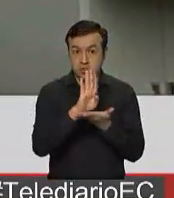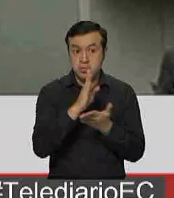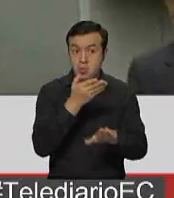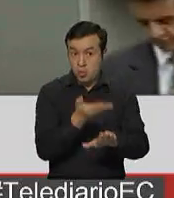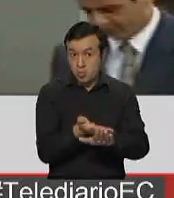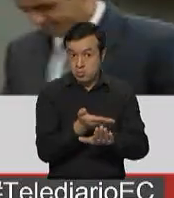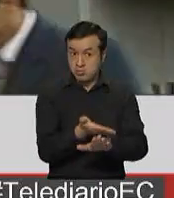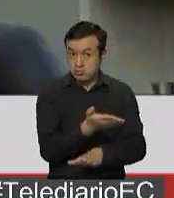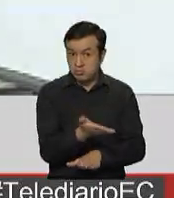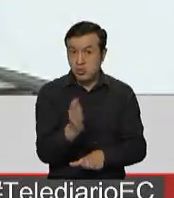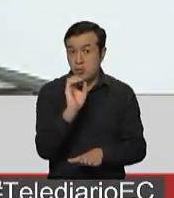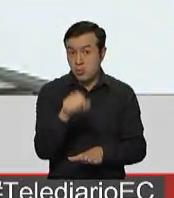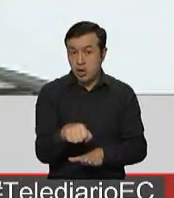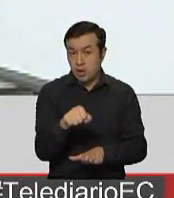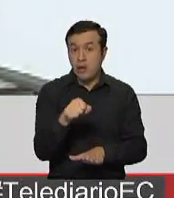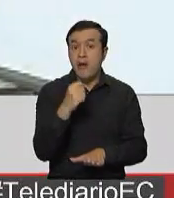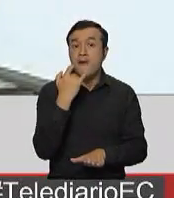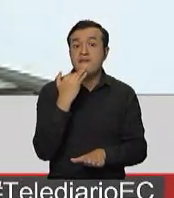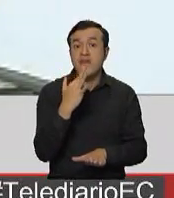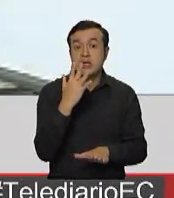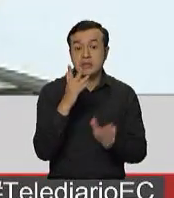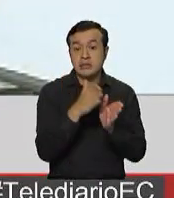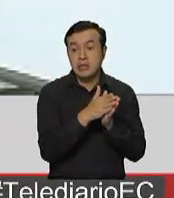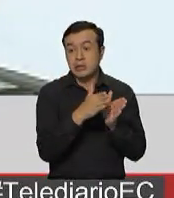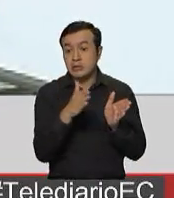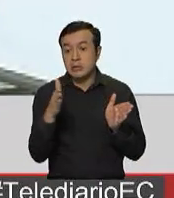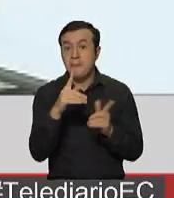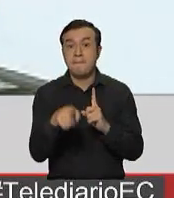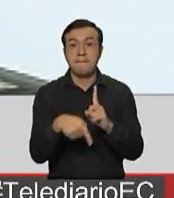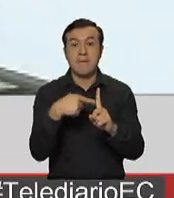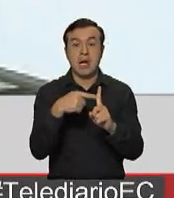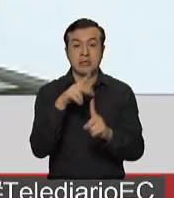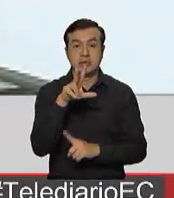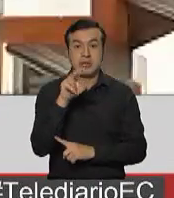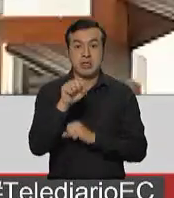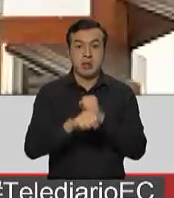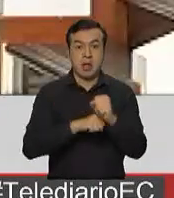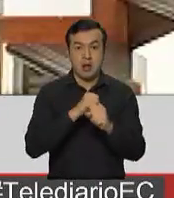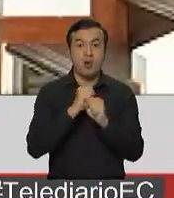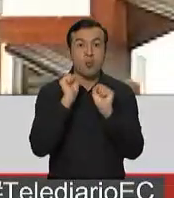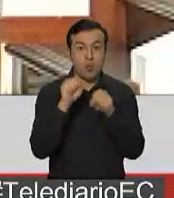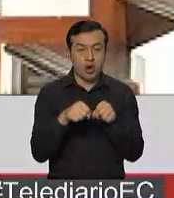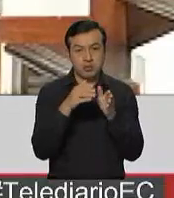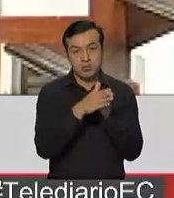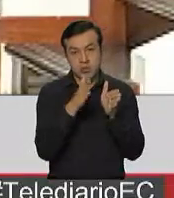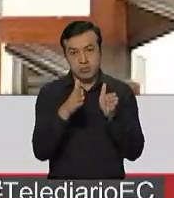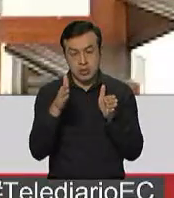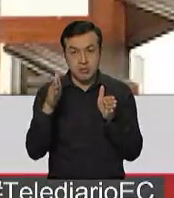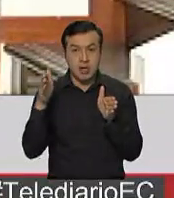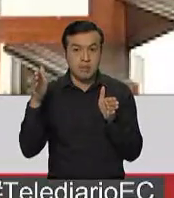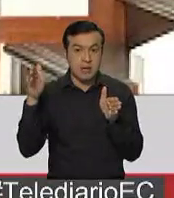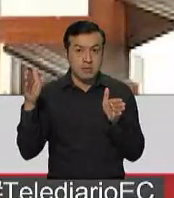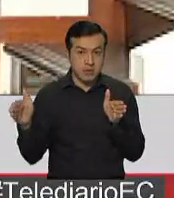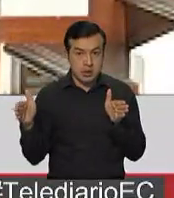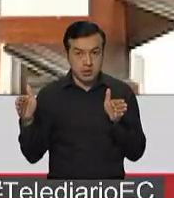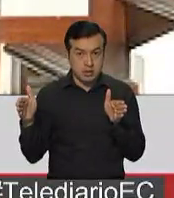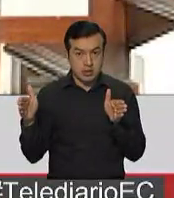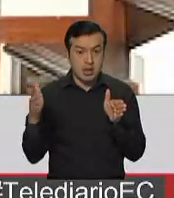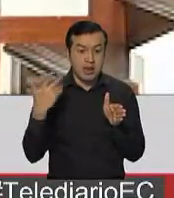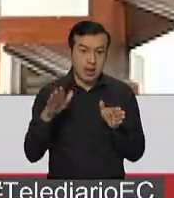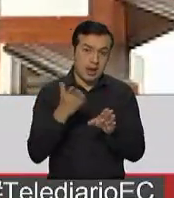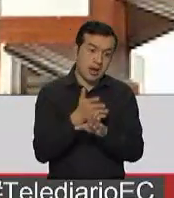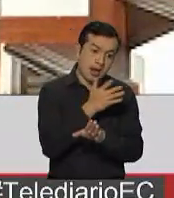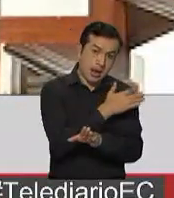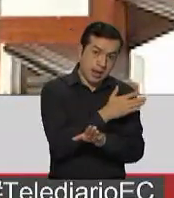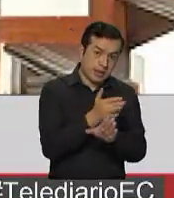jubilados la posibilidad de extender hasta por 30 años el plazo de sus préstamos hipotecarios sin considerar el plazo transcurrido de